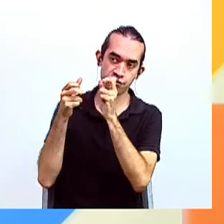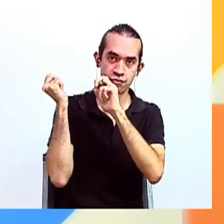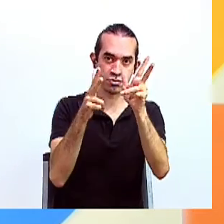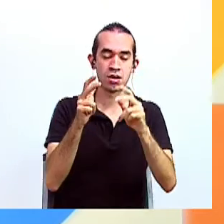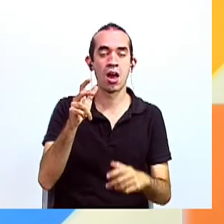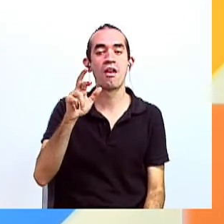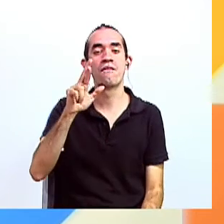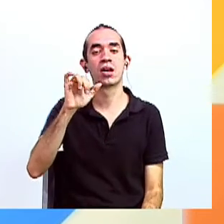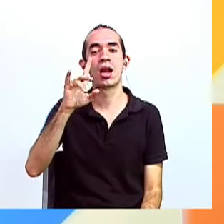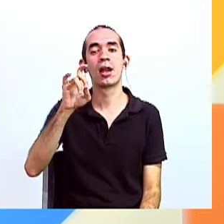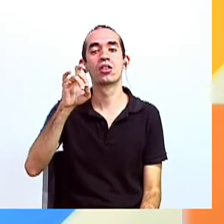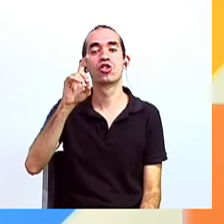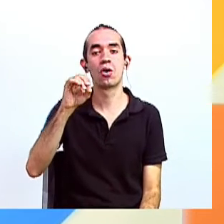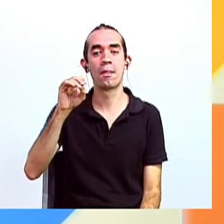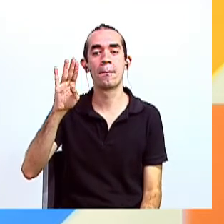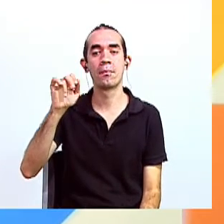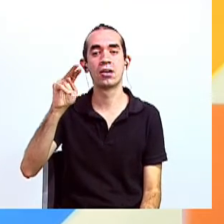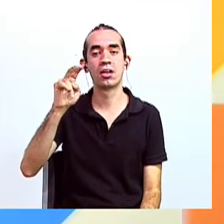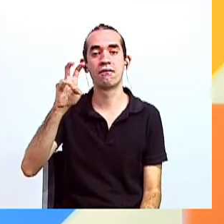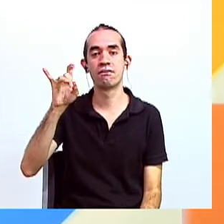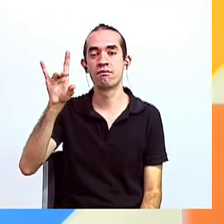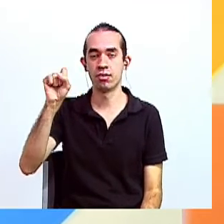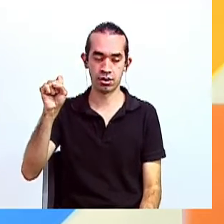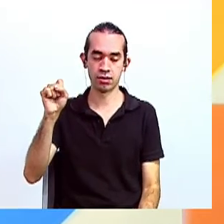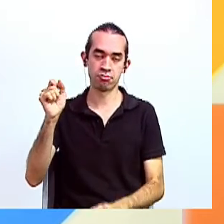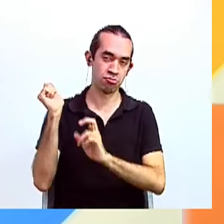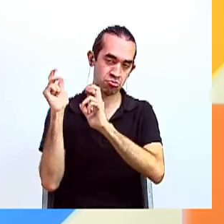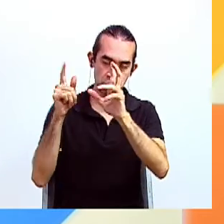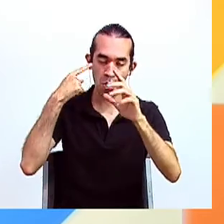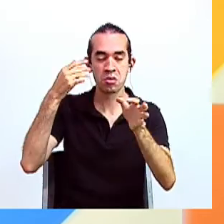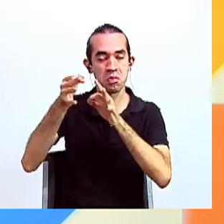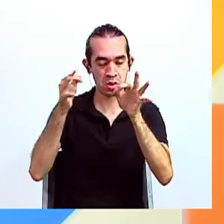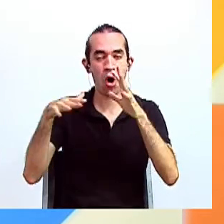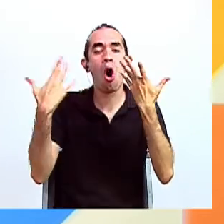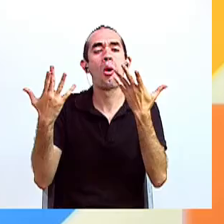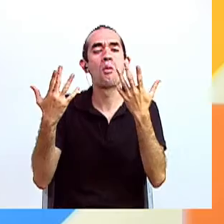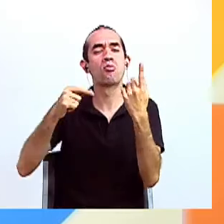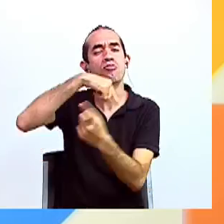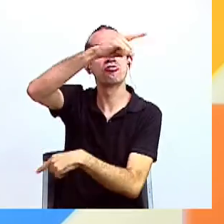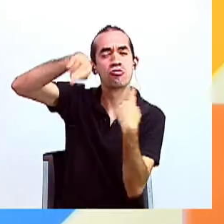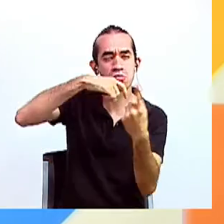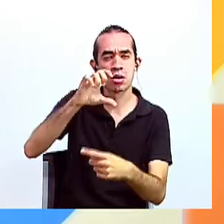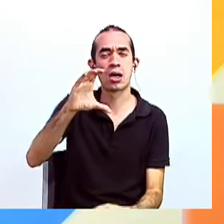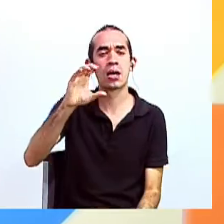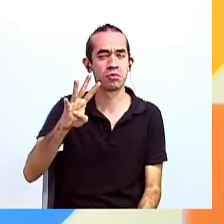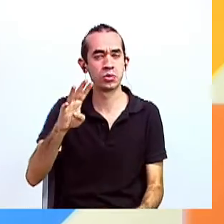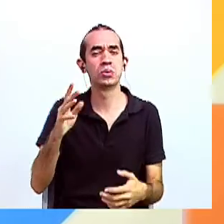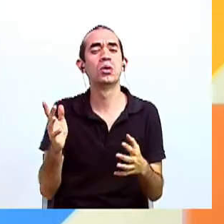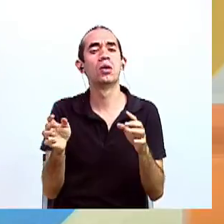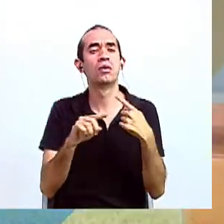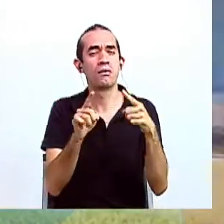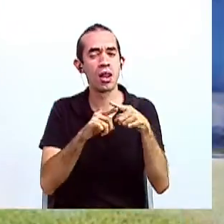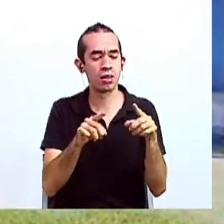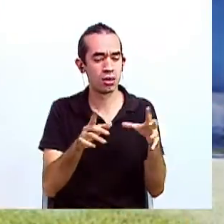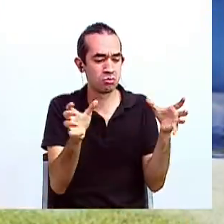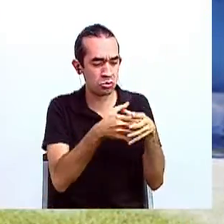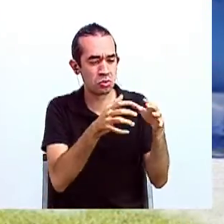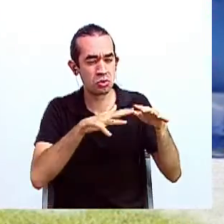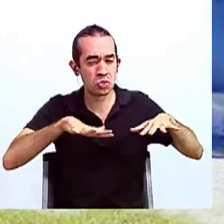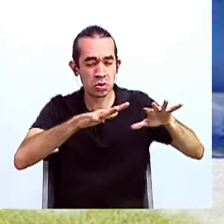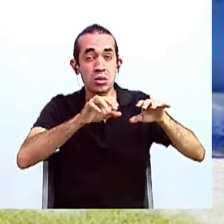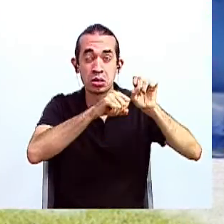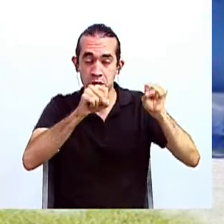les voy a explicar cómo ocurre el flujo del elemento carbono a través de los ecosistemas. En